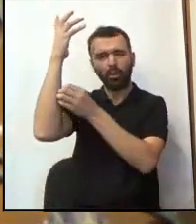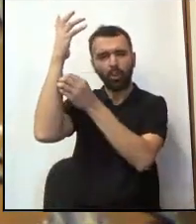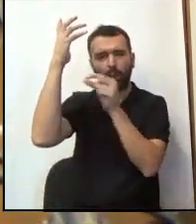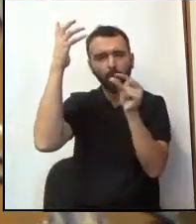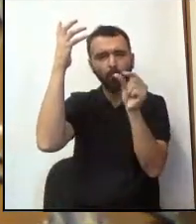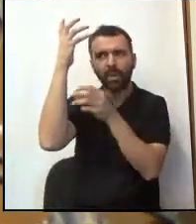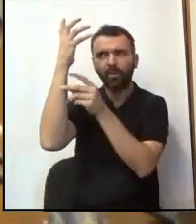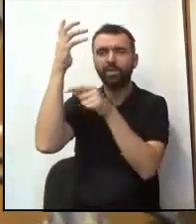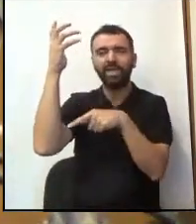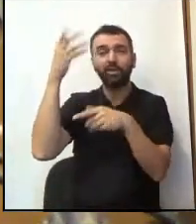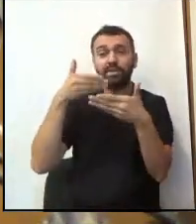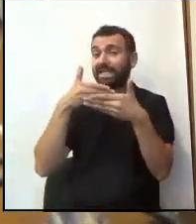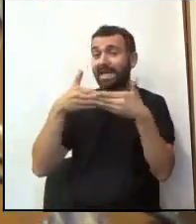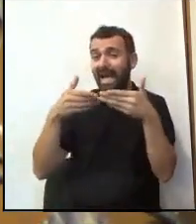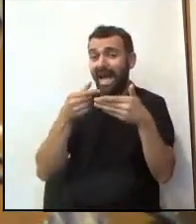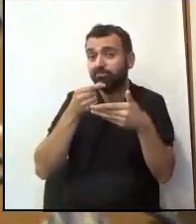límite de ocasionar